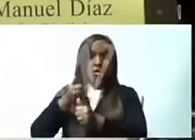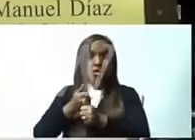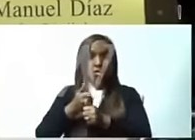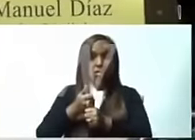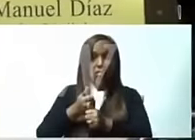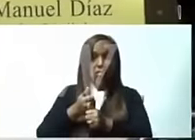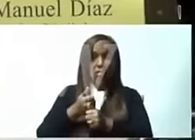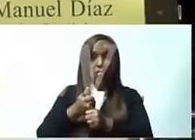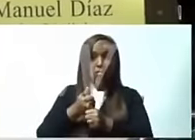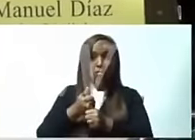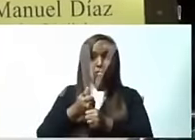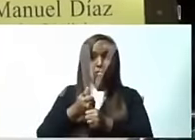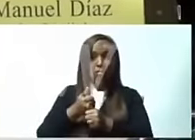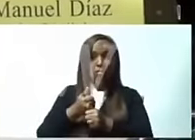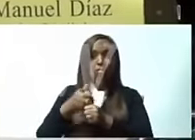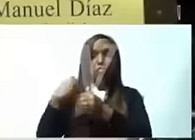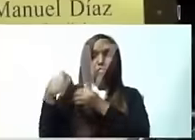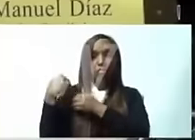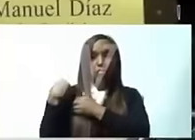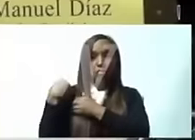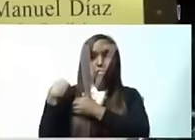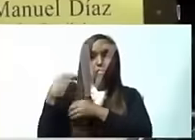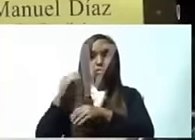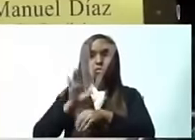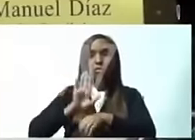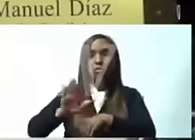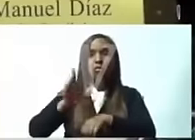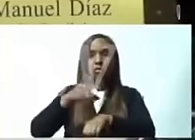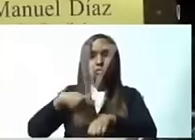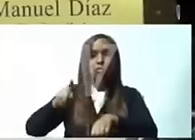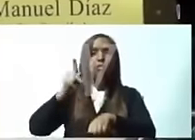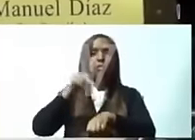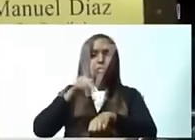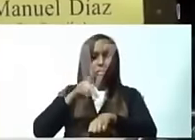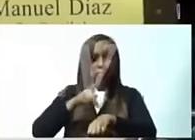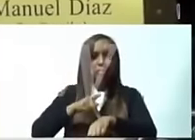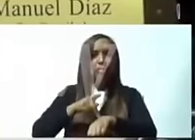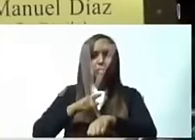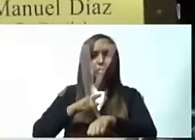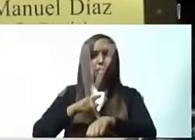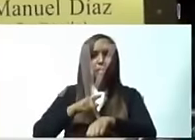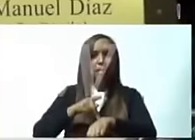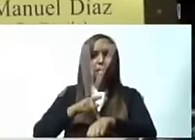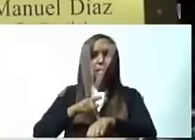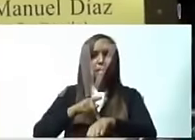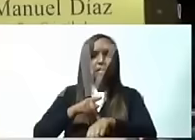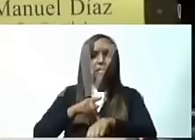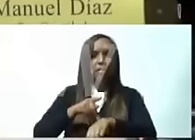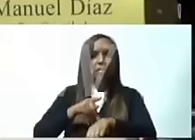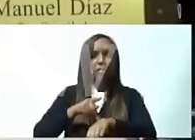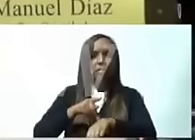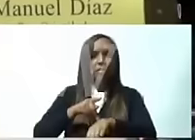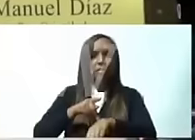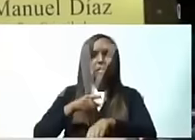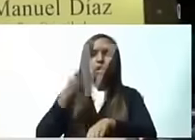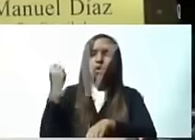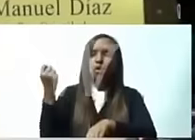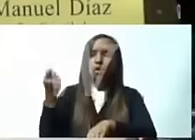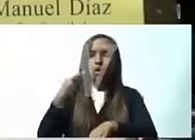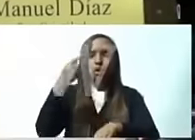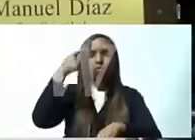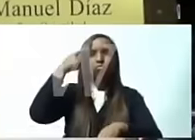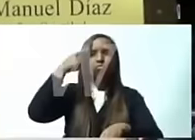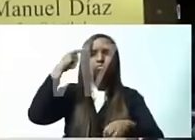unificados en lo que tiene que ver con la República Dominicana y Haití. Nosotros creemos que sí, que